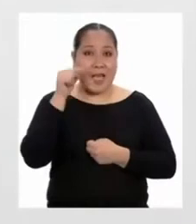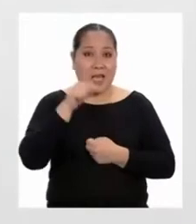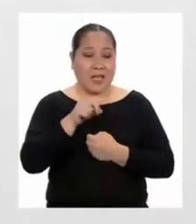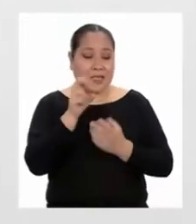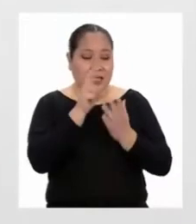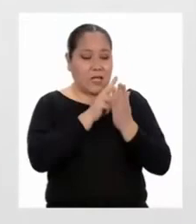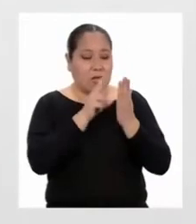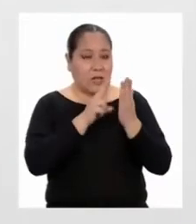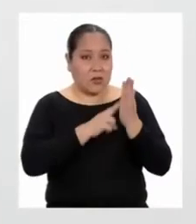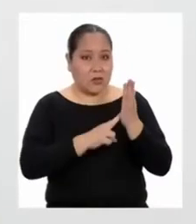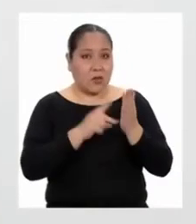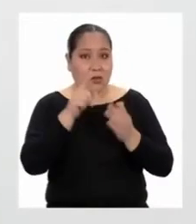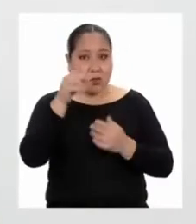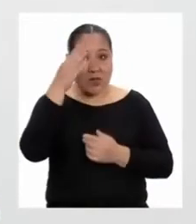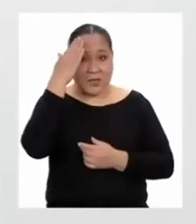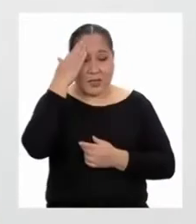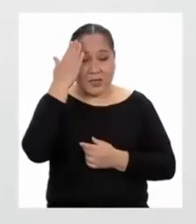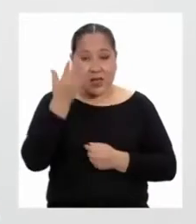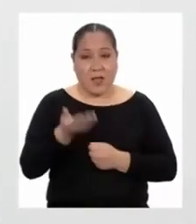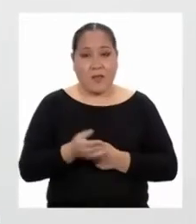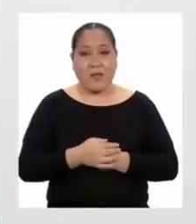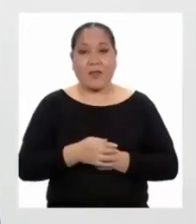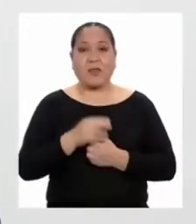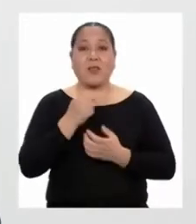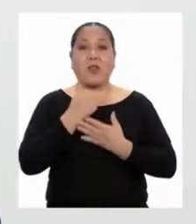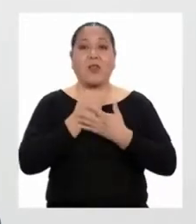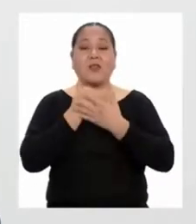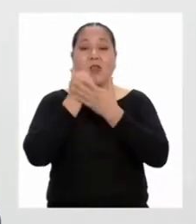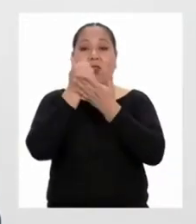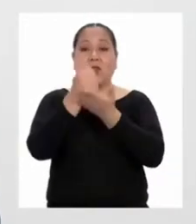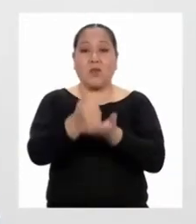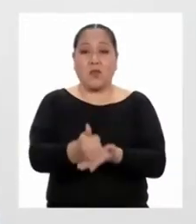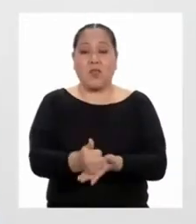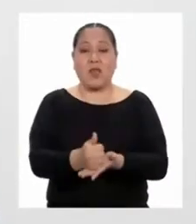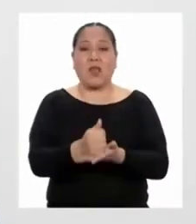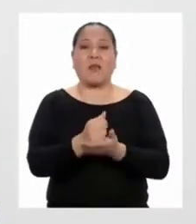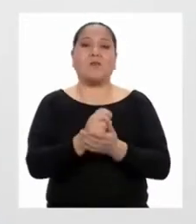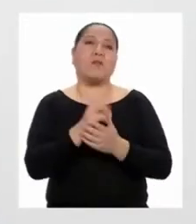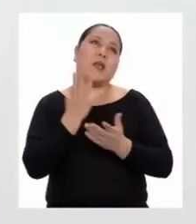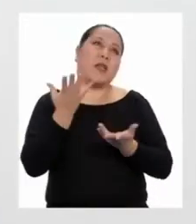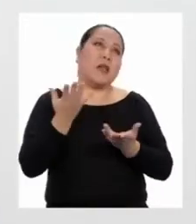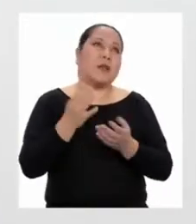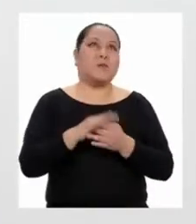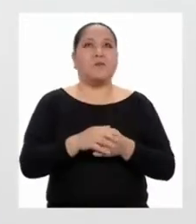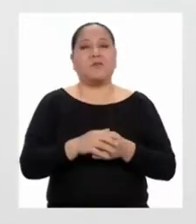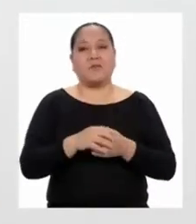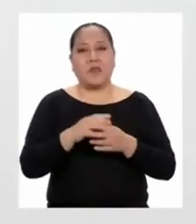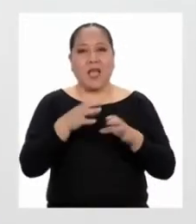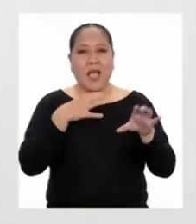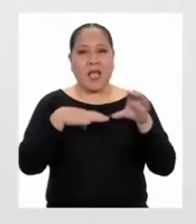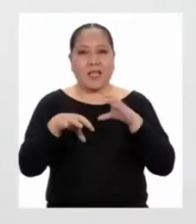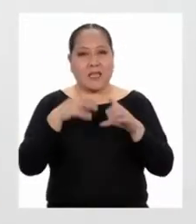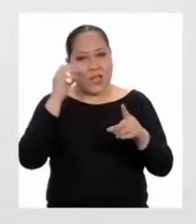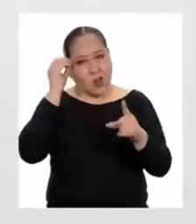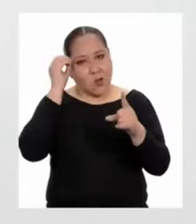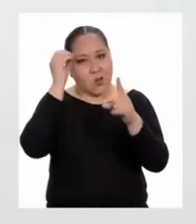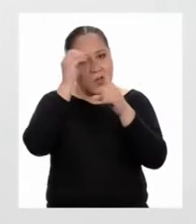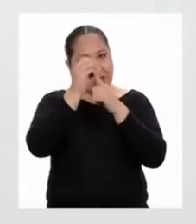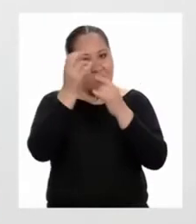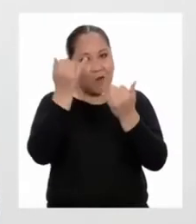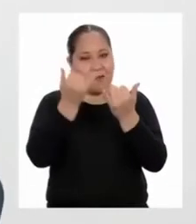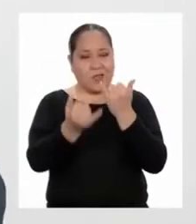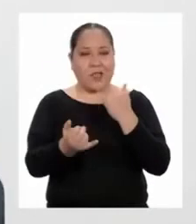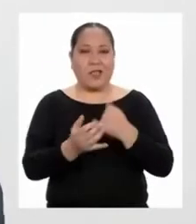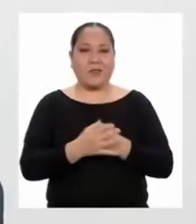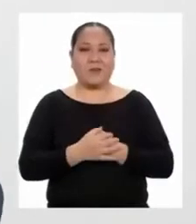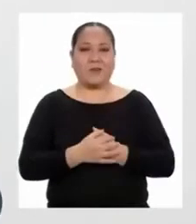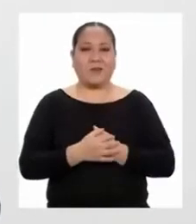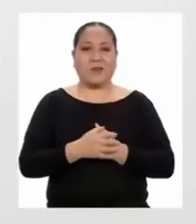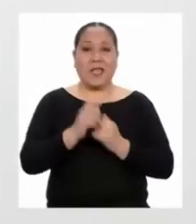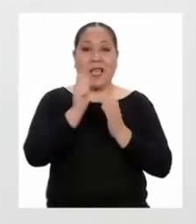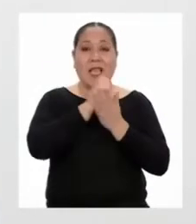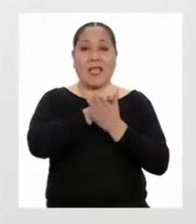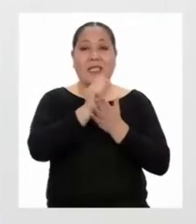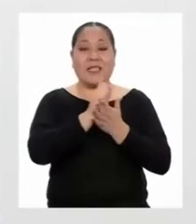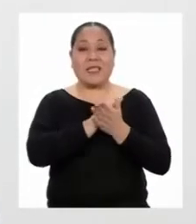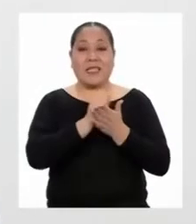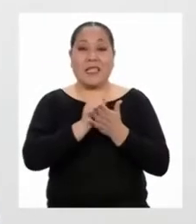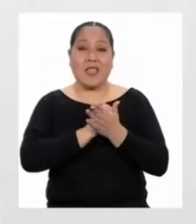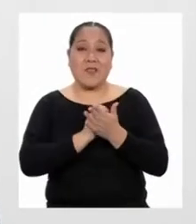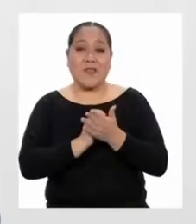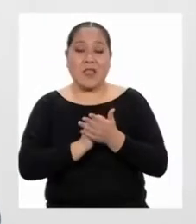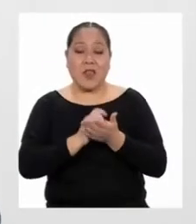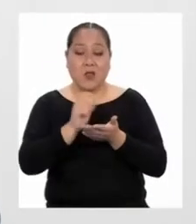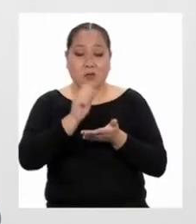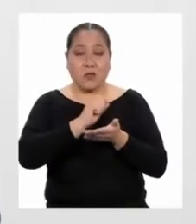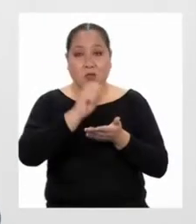lectura, como bien saben, nos servirá de insumo para poder cumplir después con nuestro reto final. Escribir un artículo